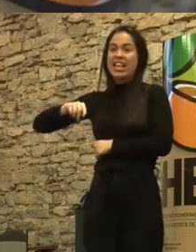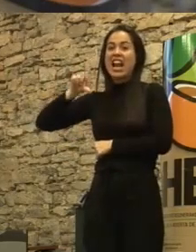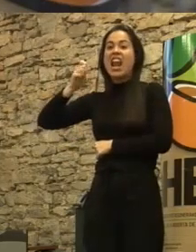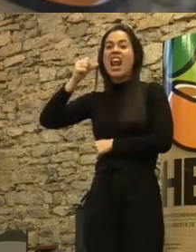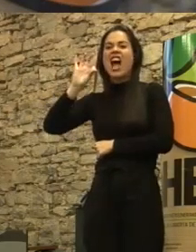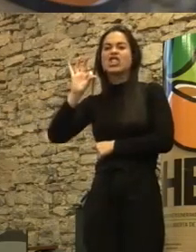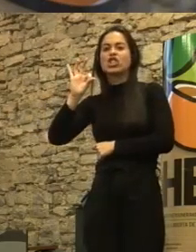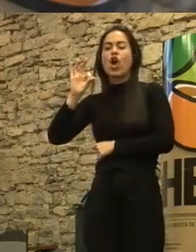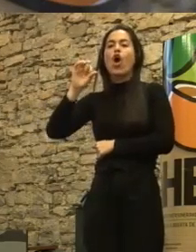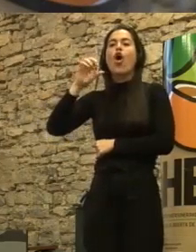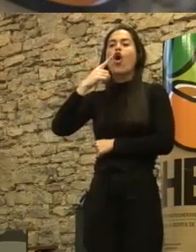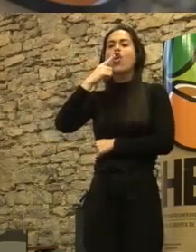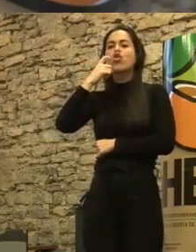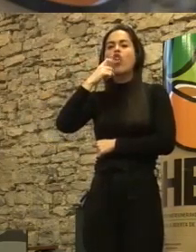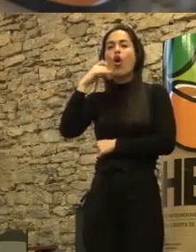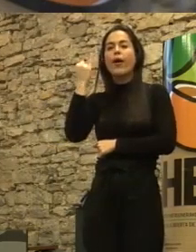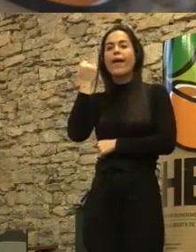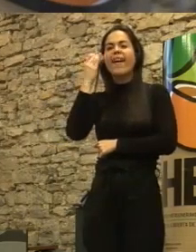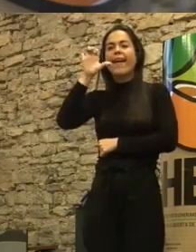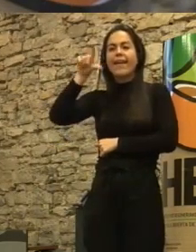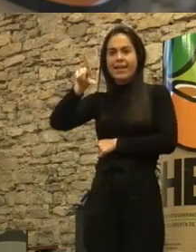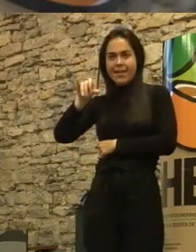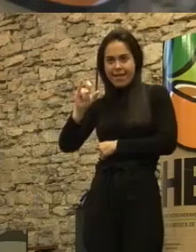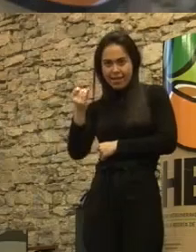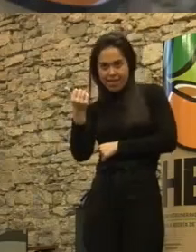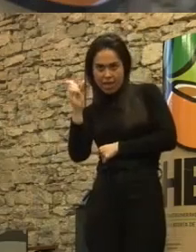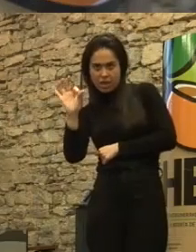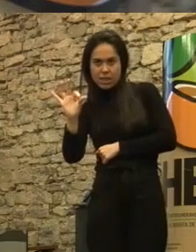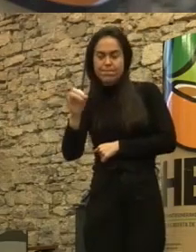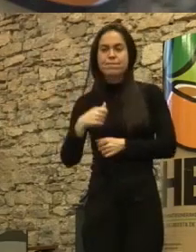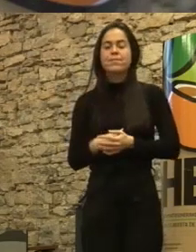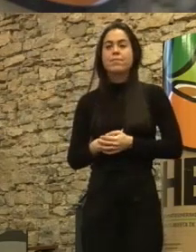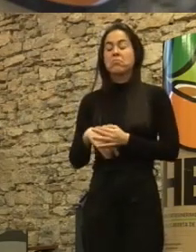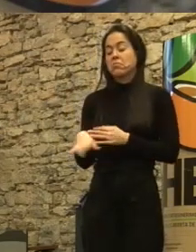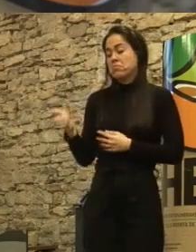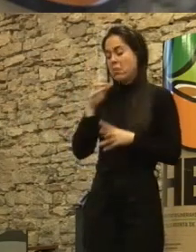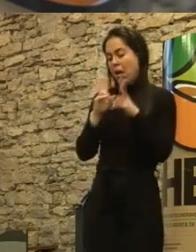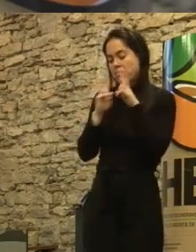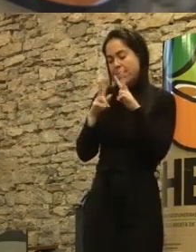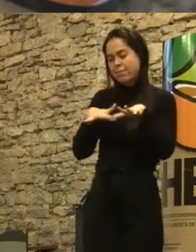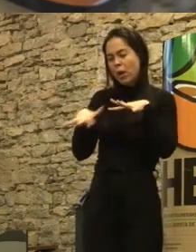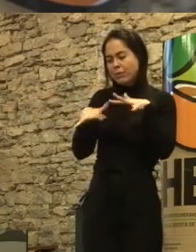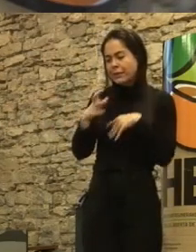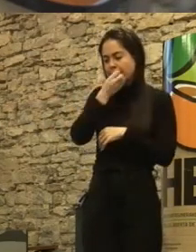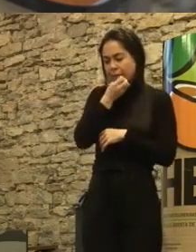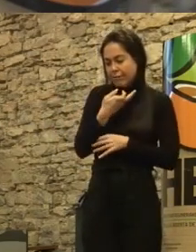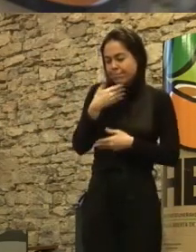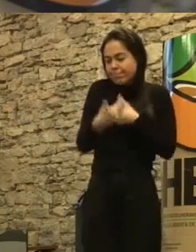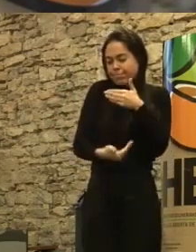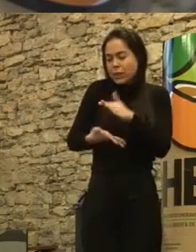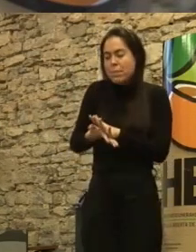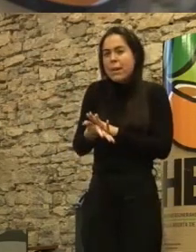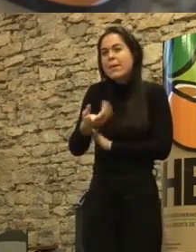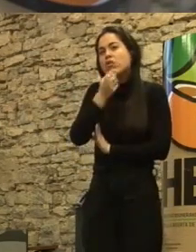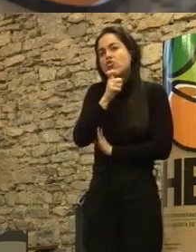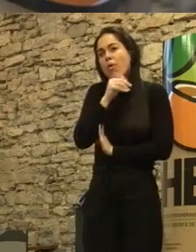para determinar, estudiar cómo va el movimiento, ver cómo se le puede incentivar, ver planes de trabajo para